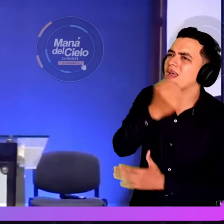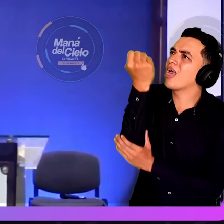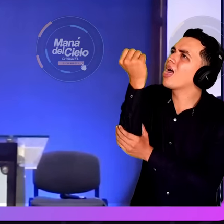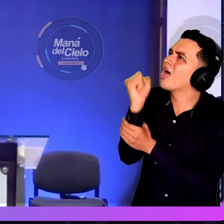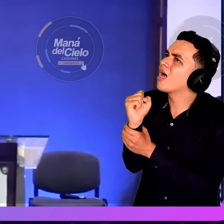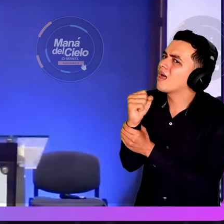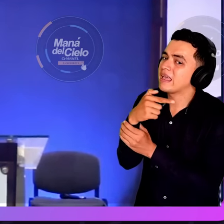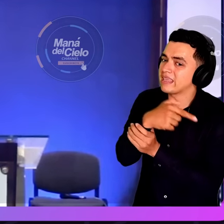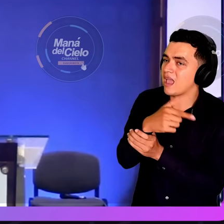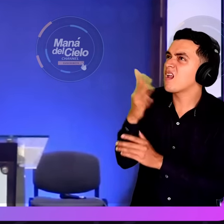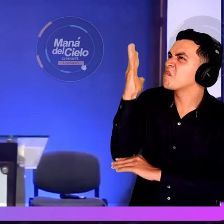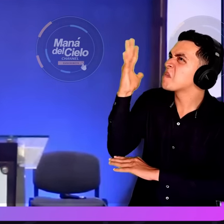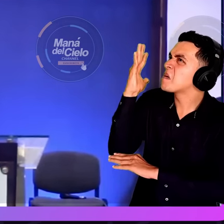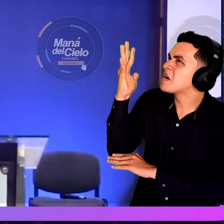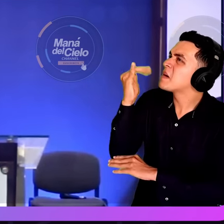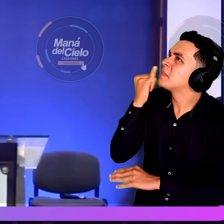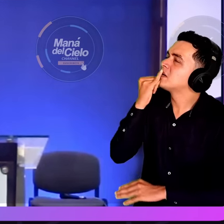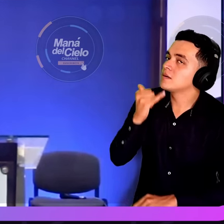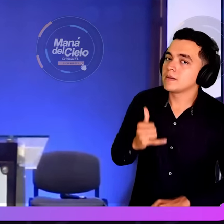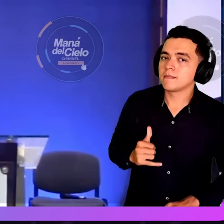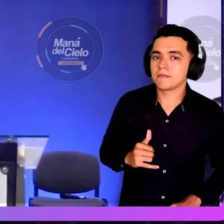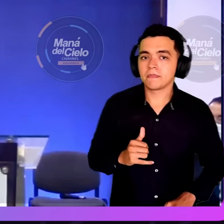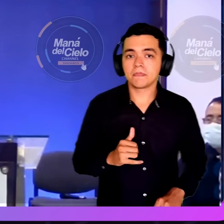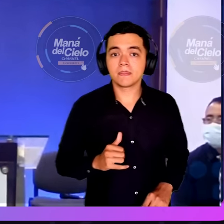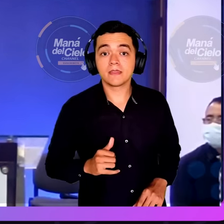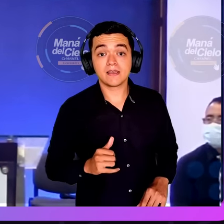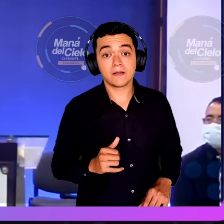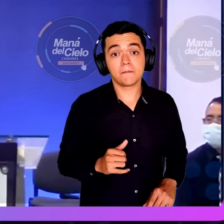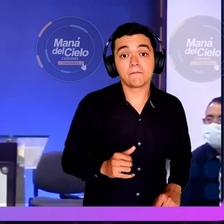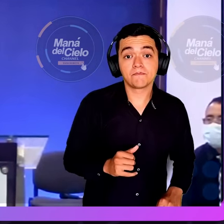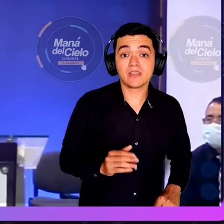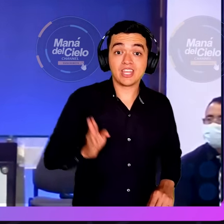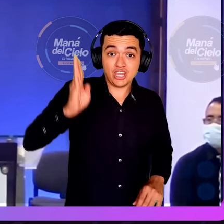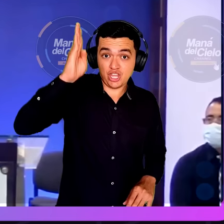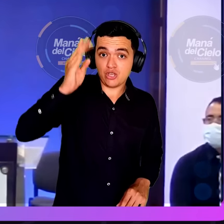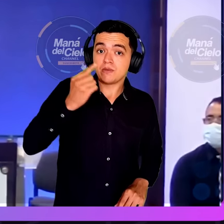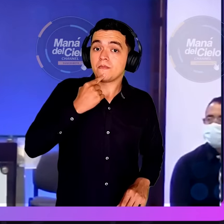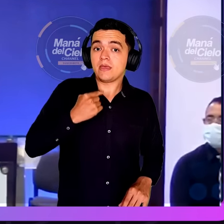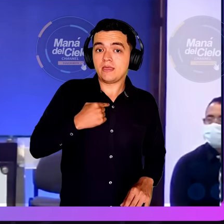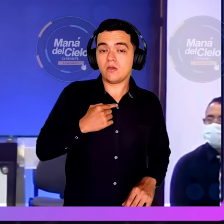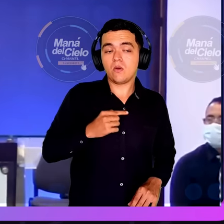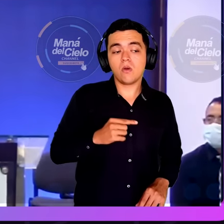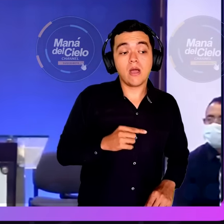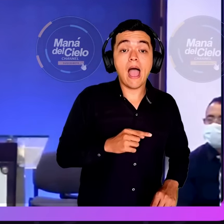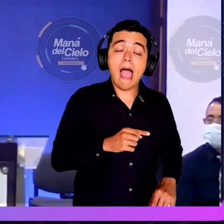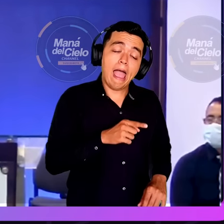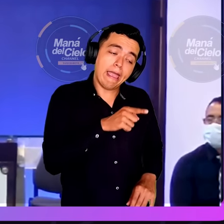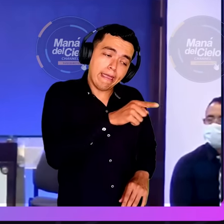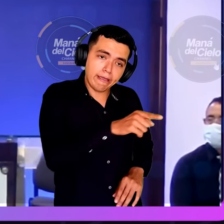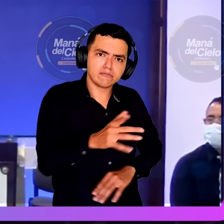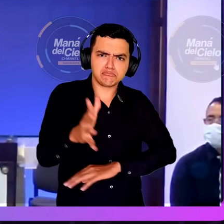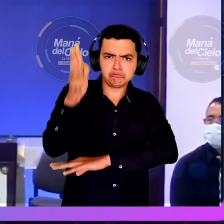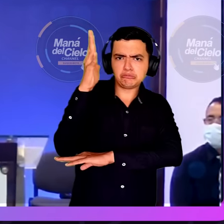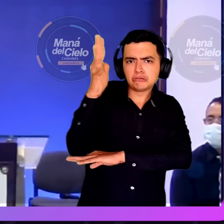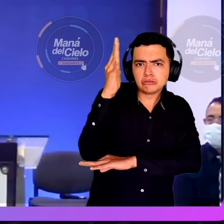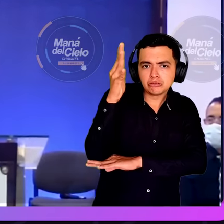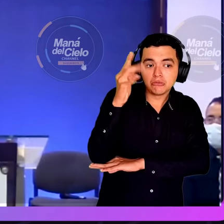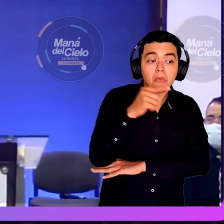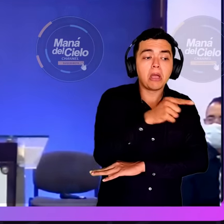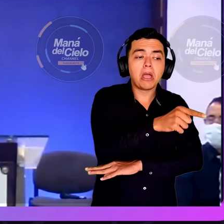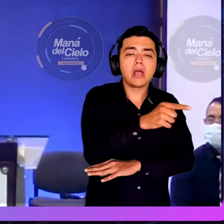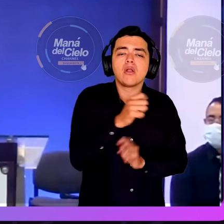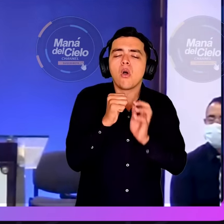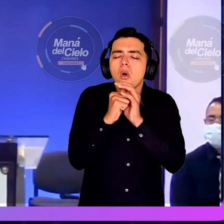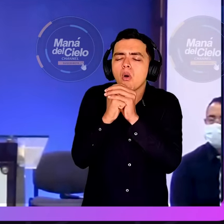fracasó, yo no podía como aceptar. Yo decía: pero ¿cómo predicaba? ¿Cómo enseñaba? Y un día me encerré con Dios. Y dije: Señor, no